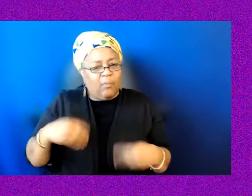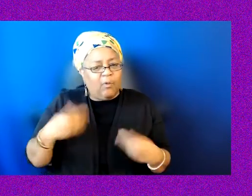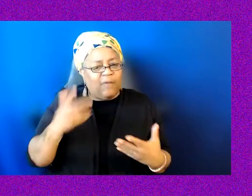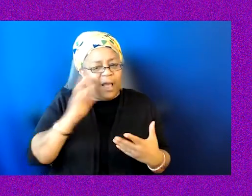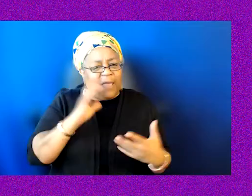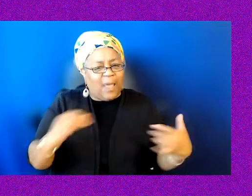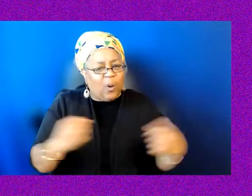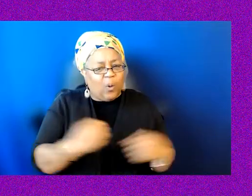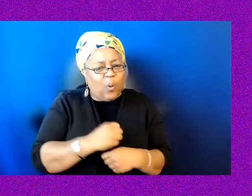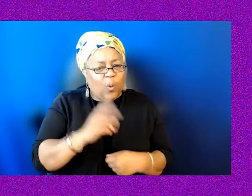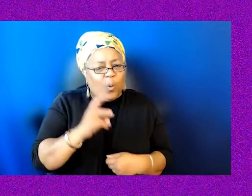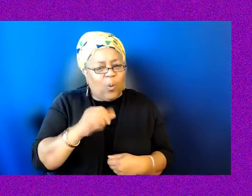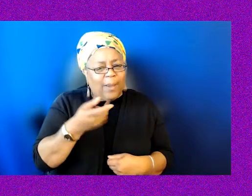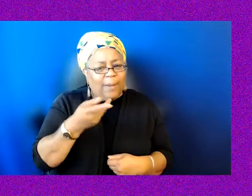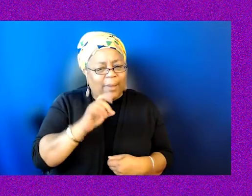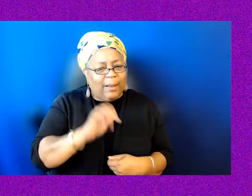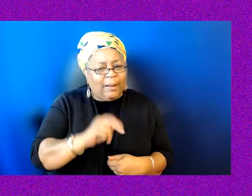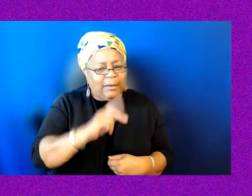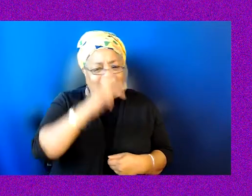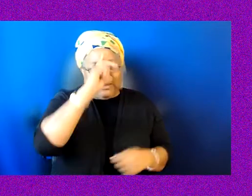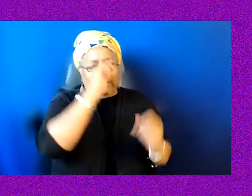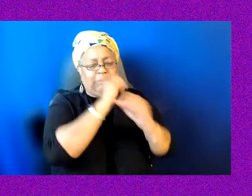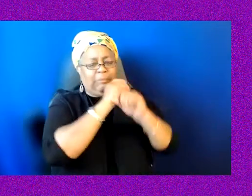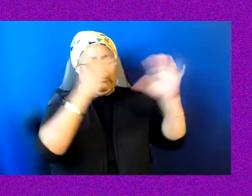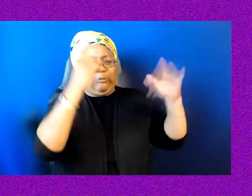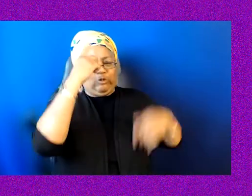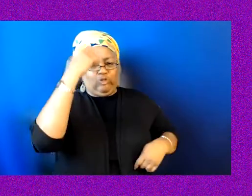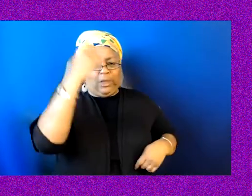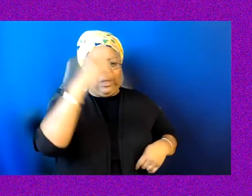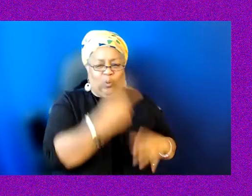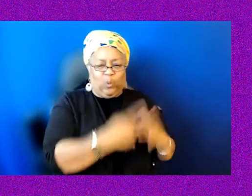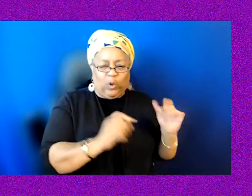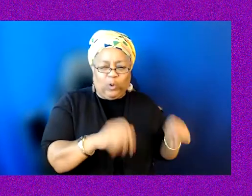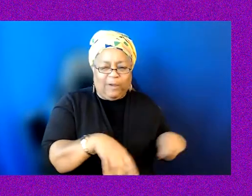miedosos en la leche materna. Esa